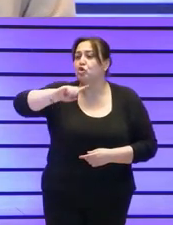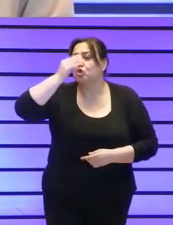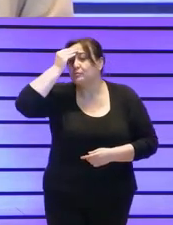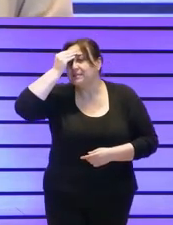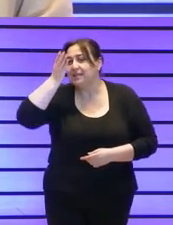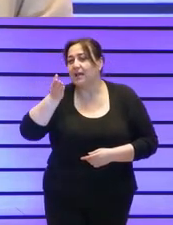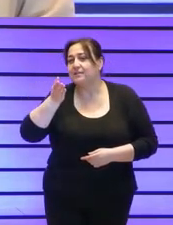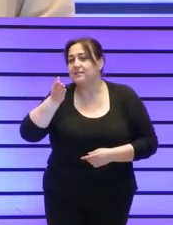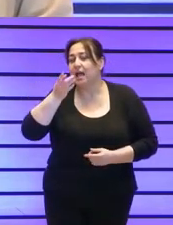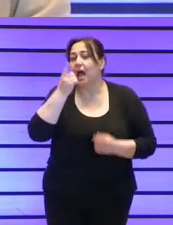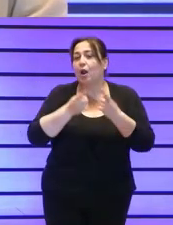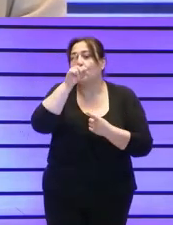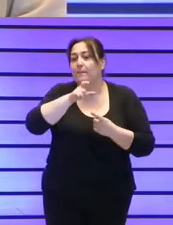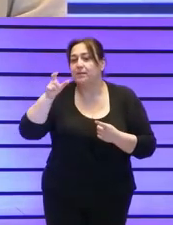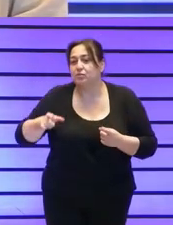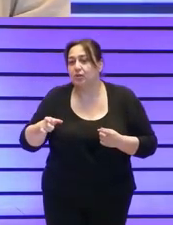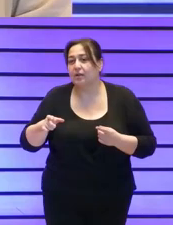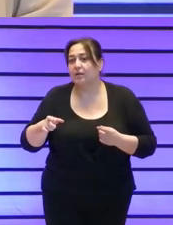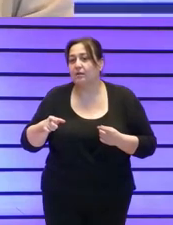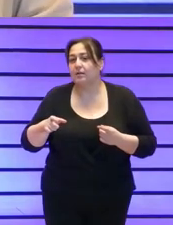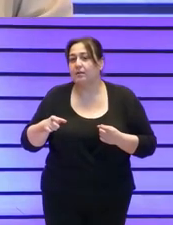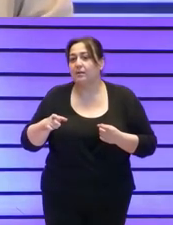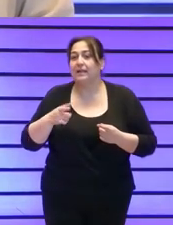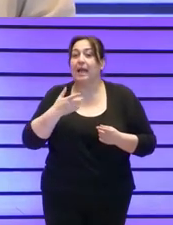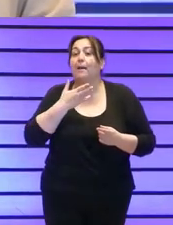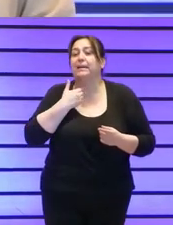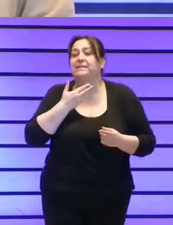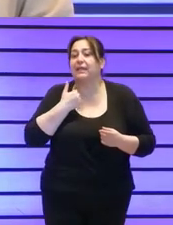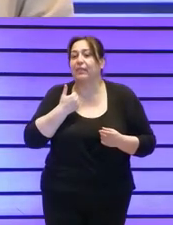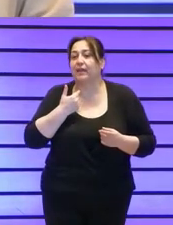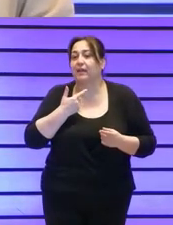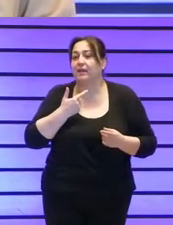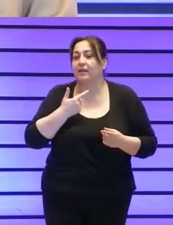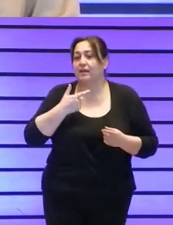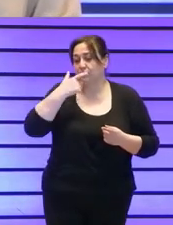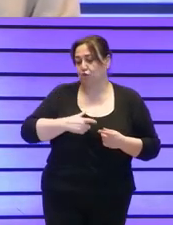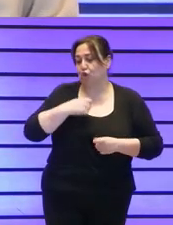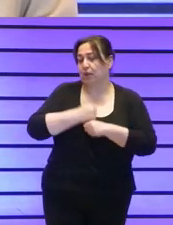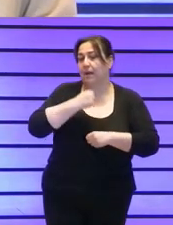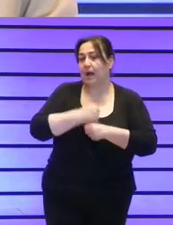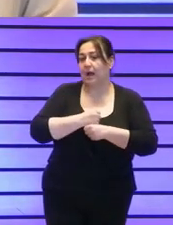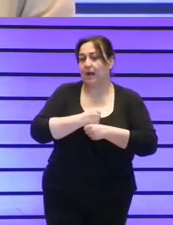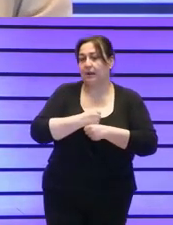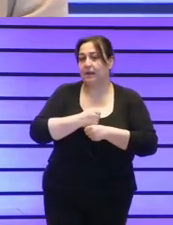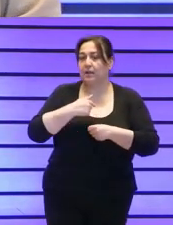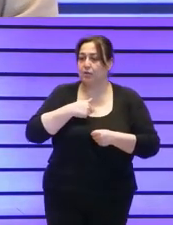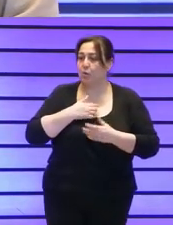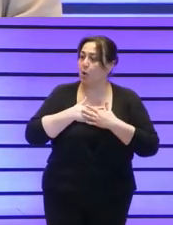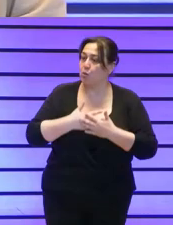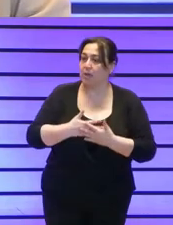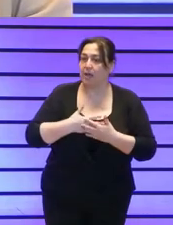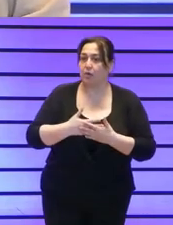que a alguna persona le apetece ser trabajador, ser